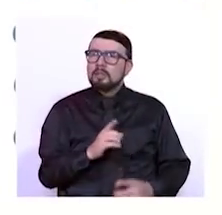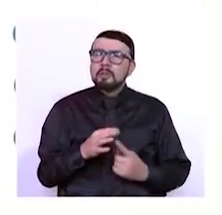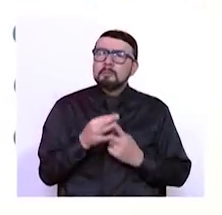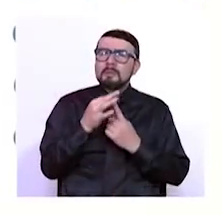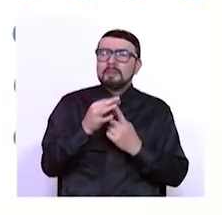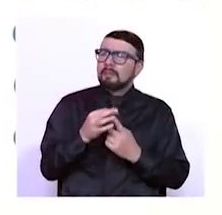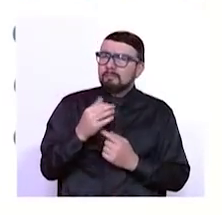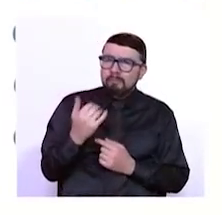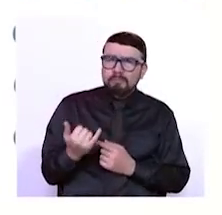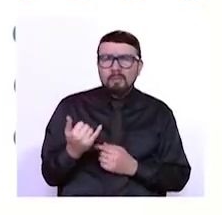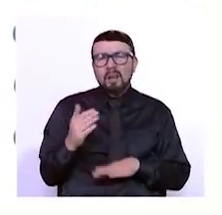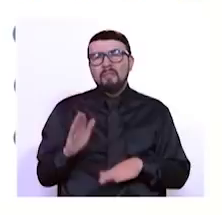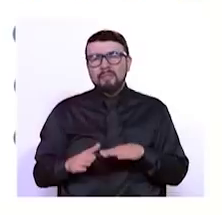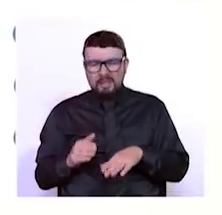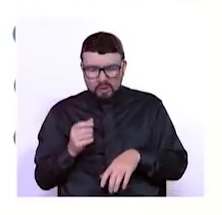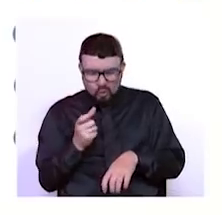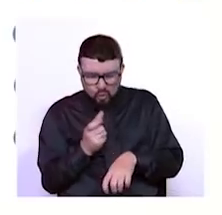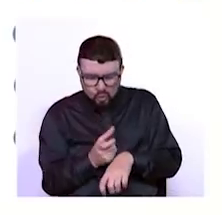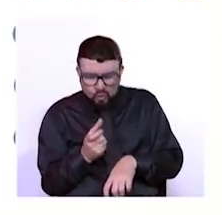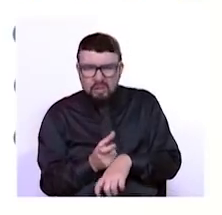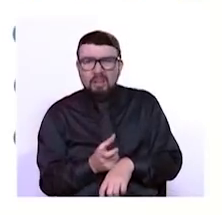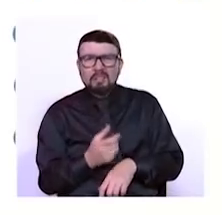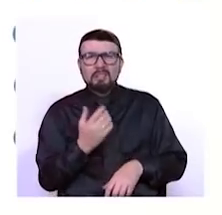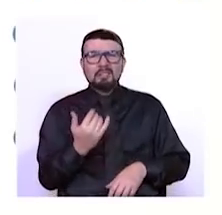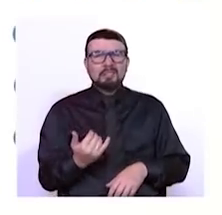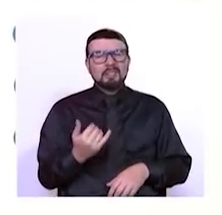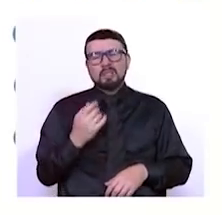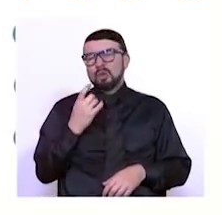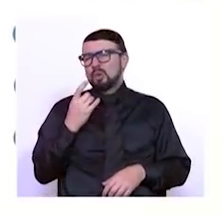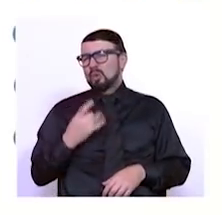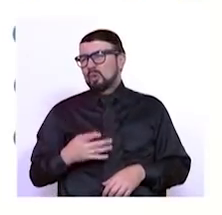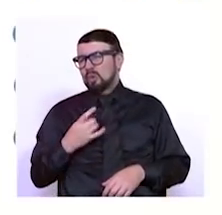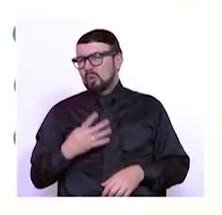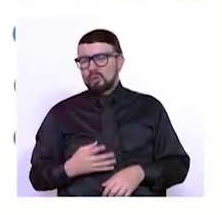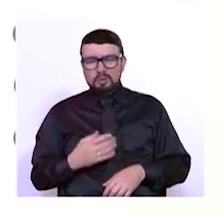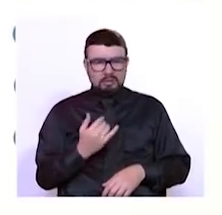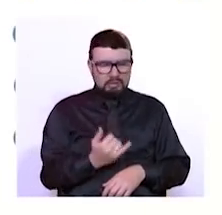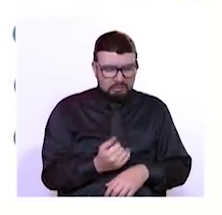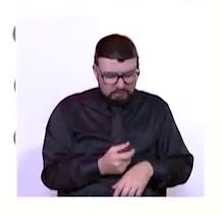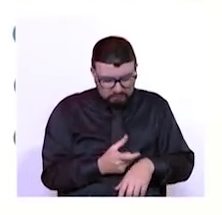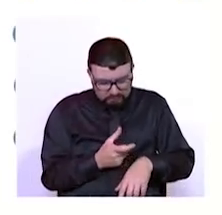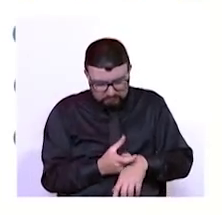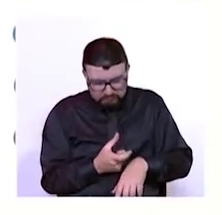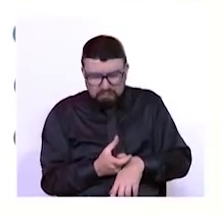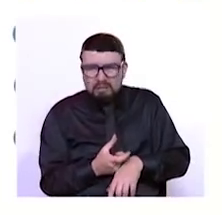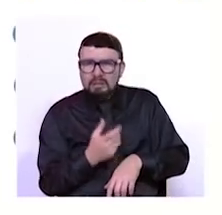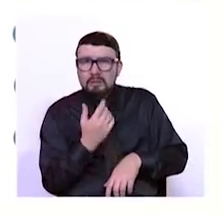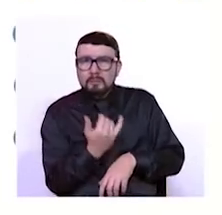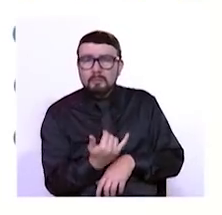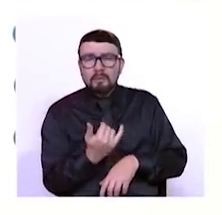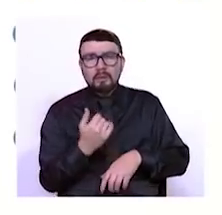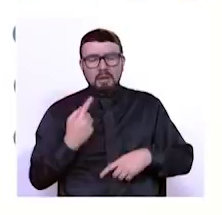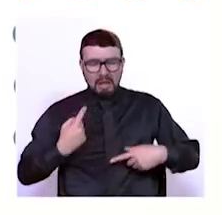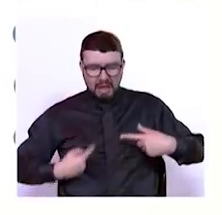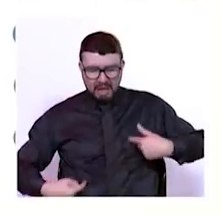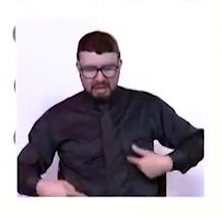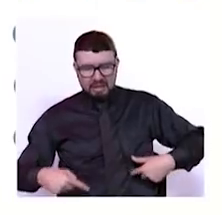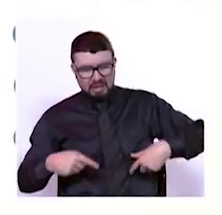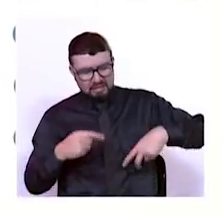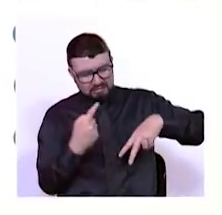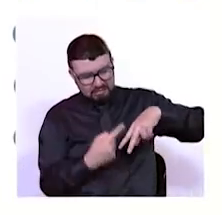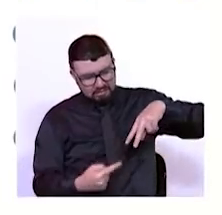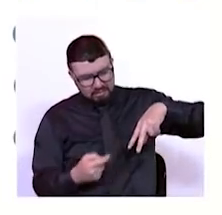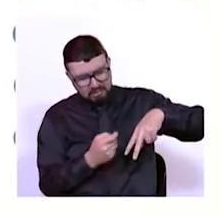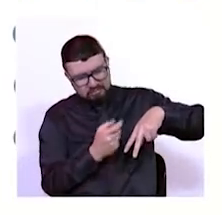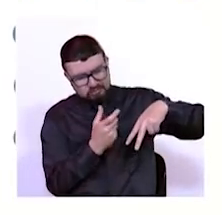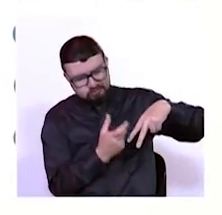estos casos de las úlceras que son tan dolorosas, tan engorrosas, esas heridas que se presentan por los